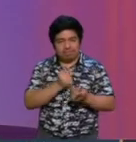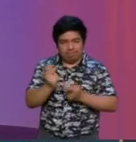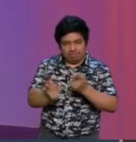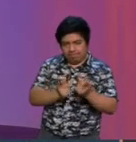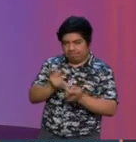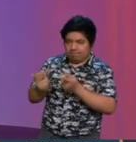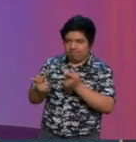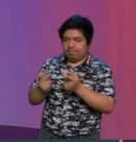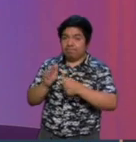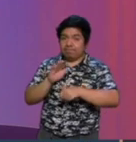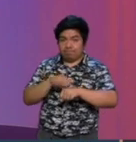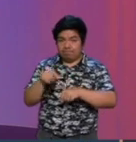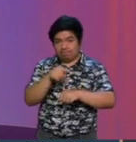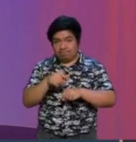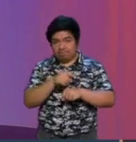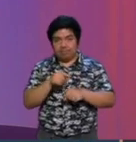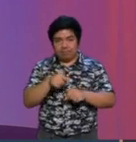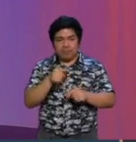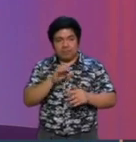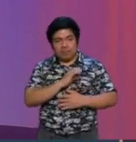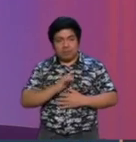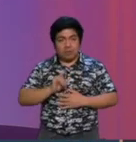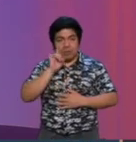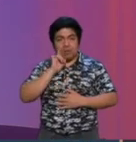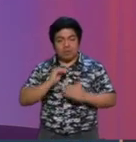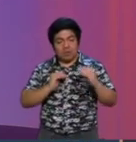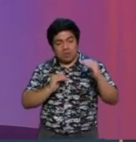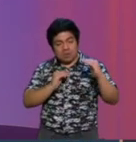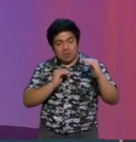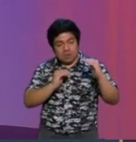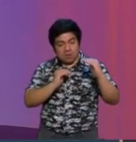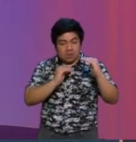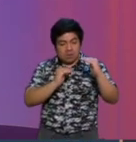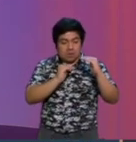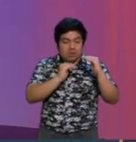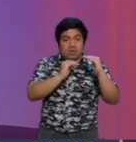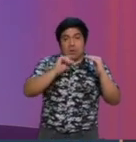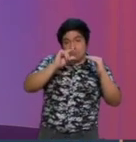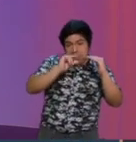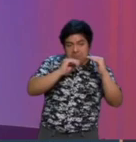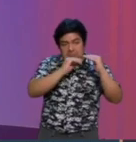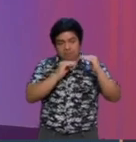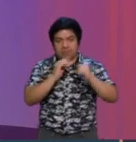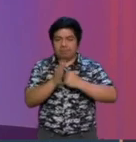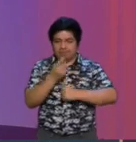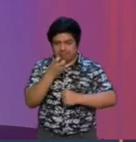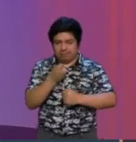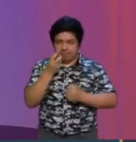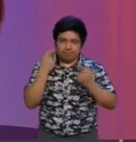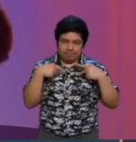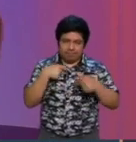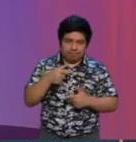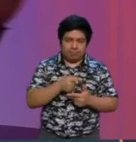más ayudan a la candidata oficial, Santiago reduciendo distancia. Y por eso es que el diagnóstico de ciudad es tan importante,